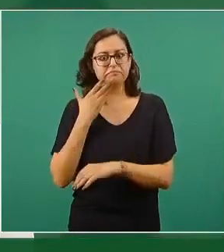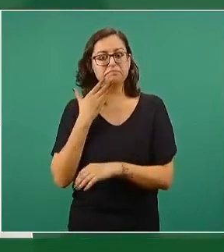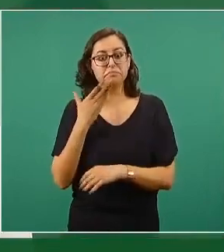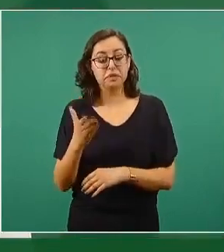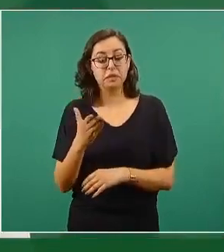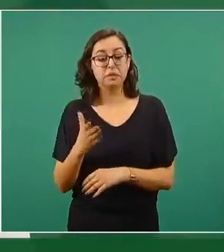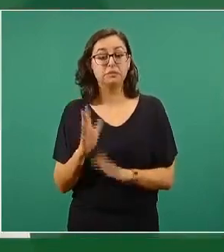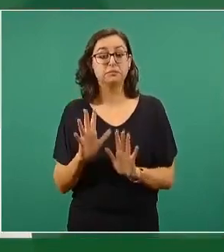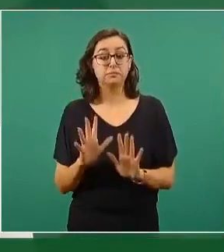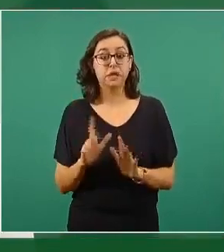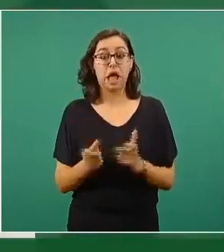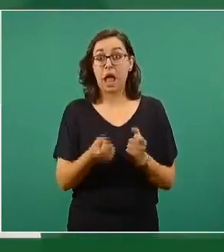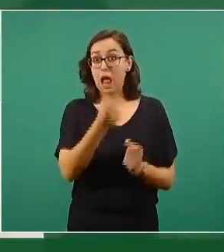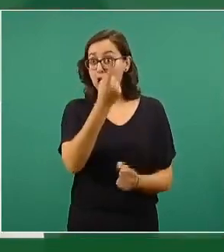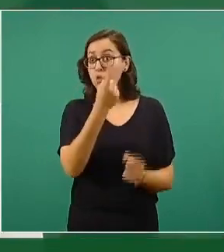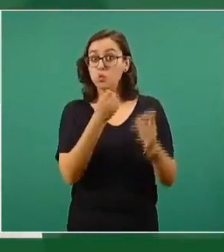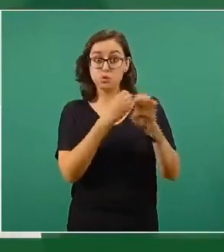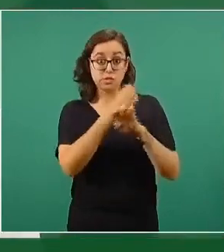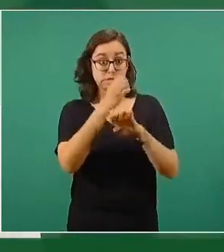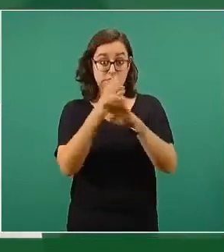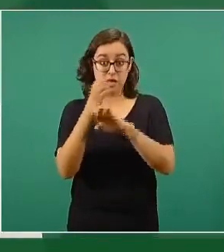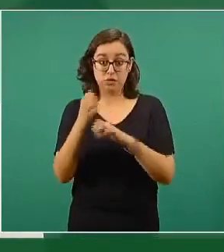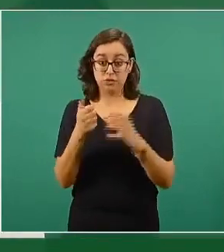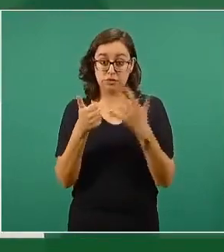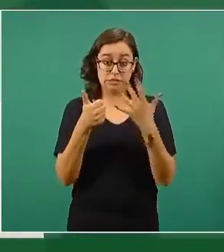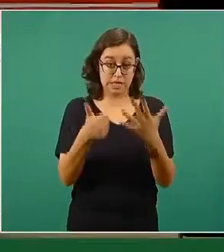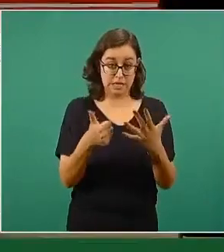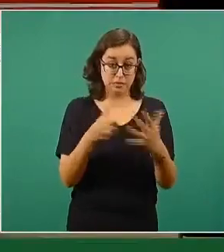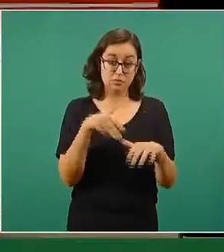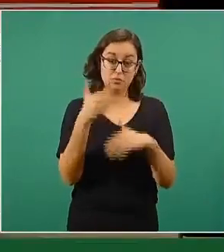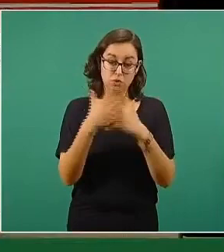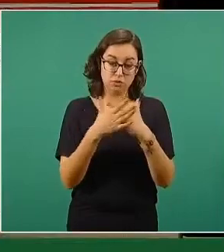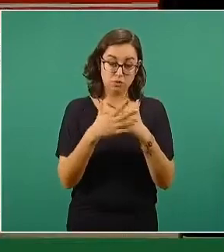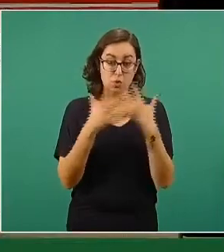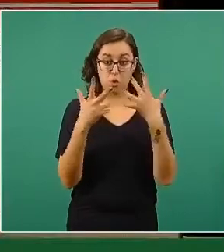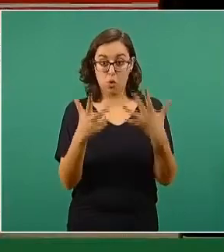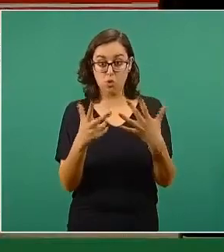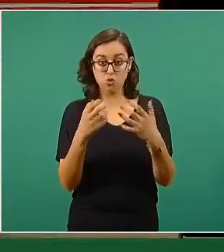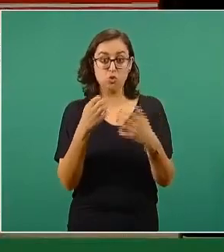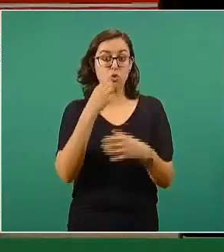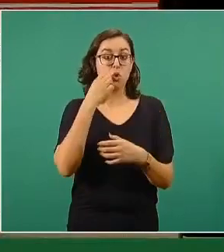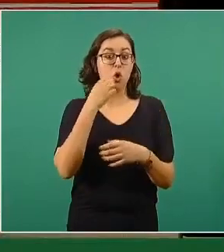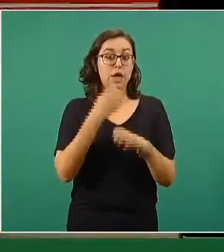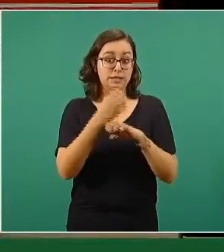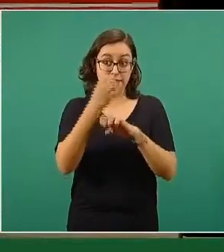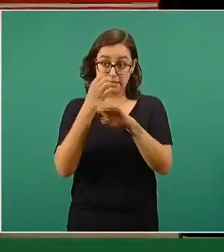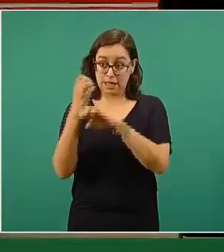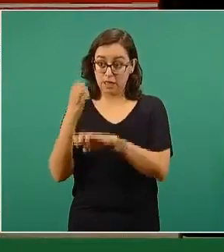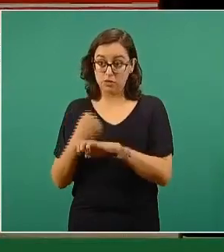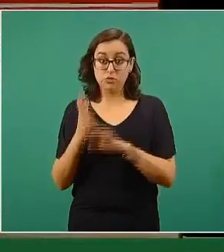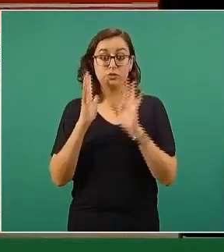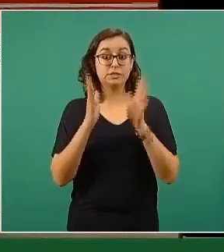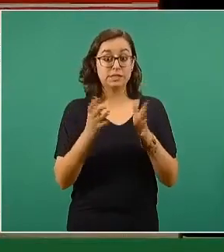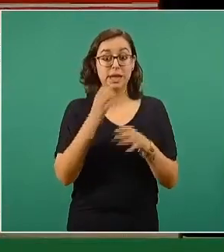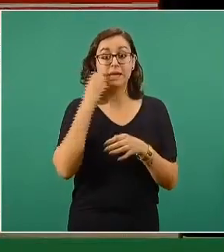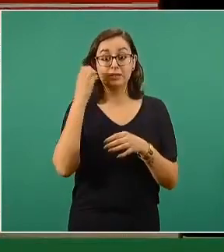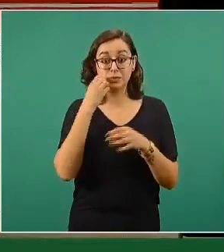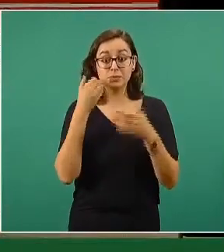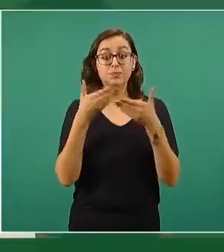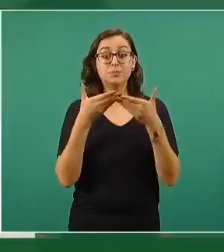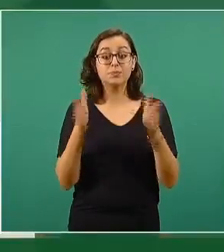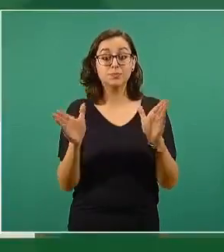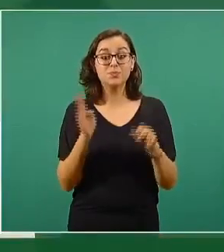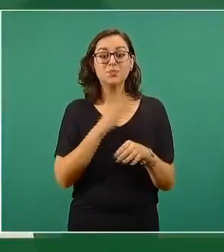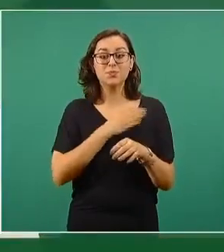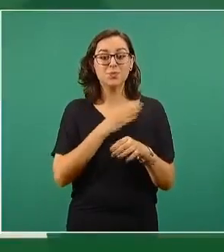estados, 6 ya y próximamente 8, van a abrir las escuelas. Entonces, la buena noticia para niños y